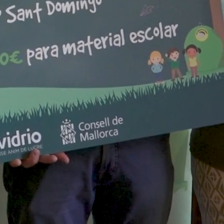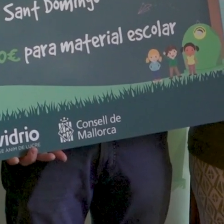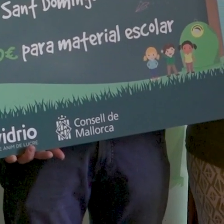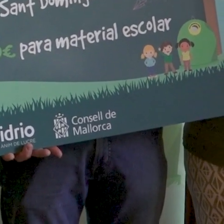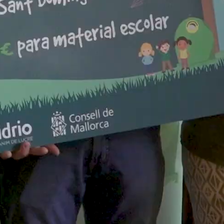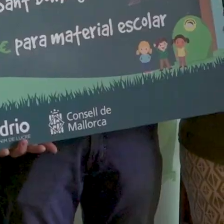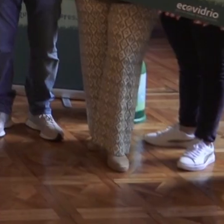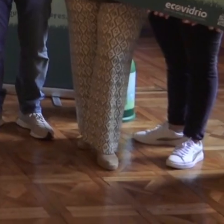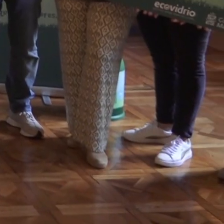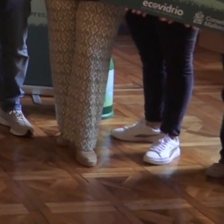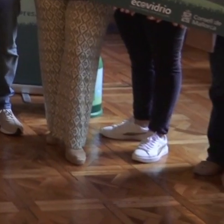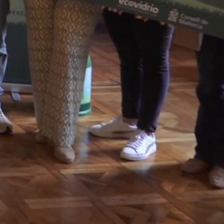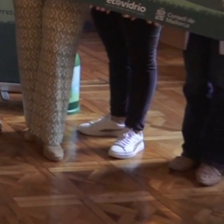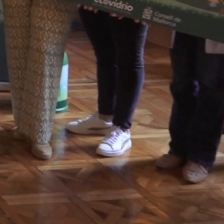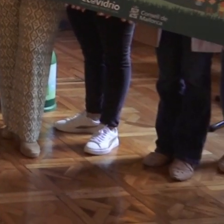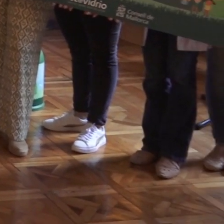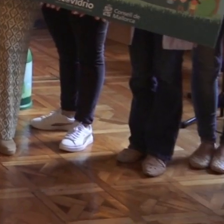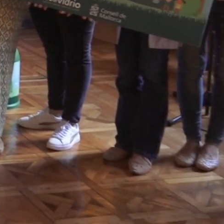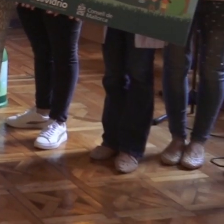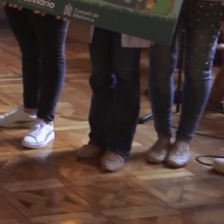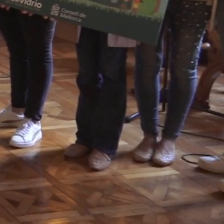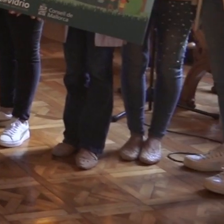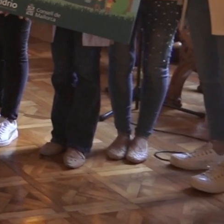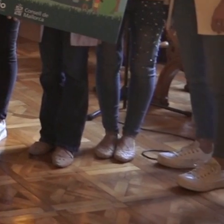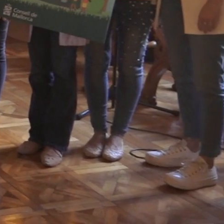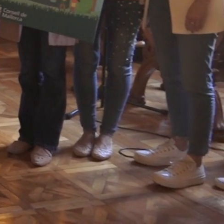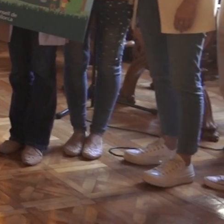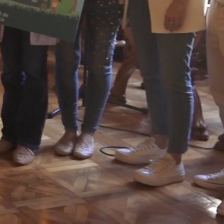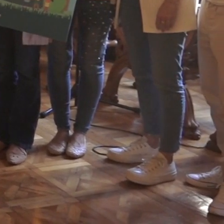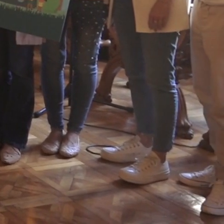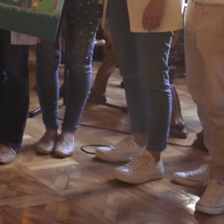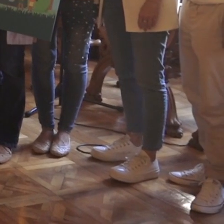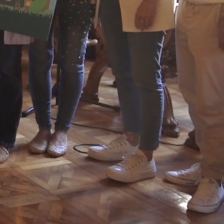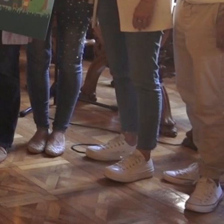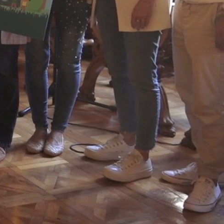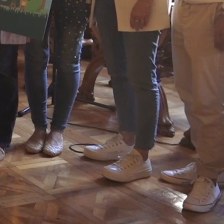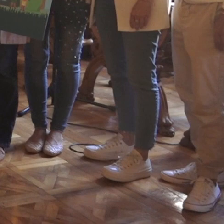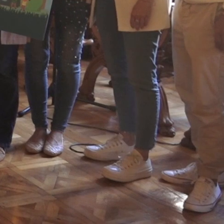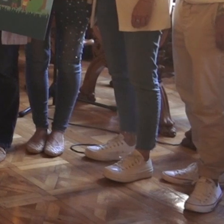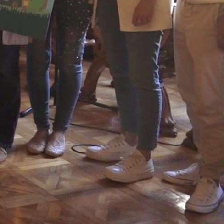Molt bé.